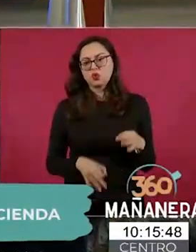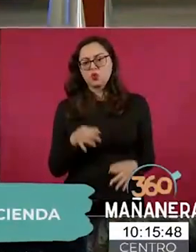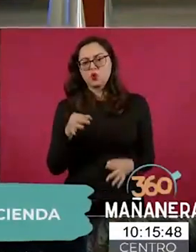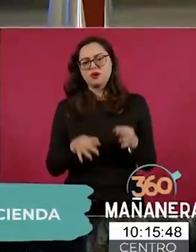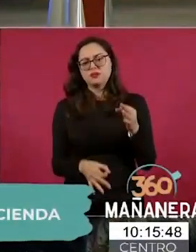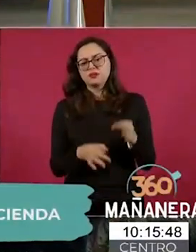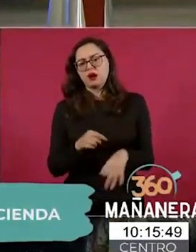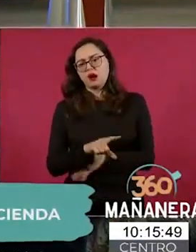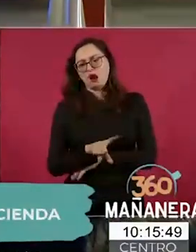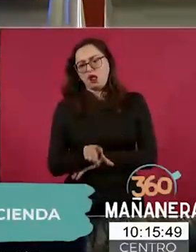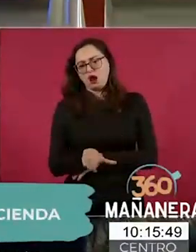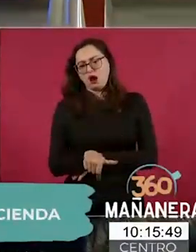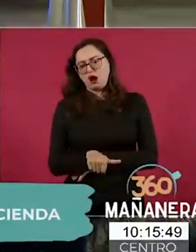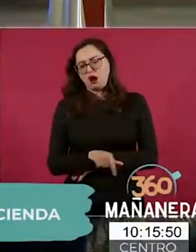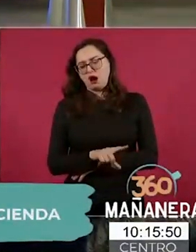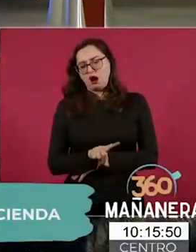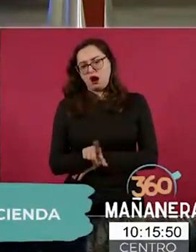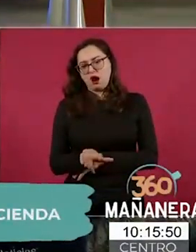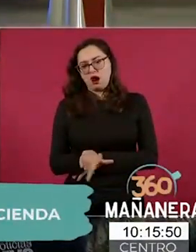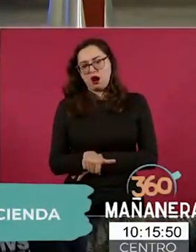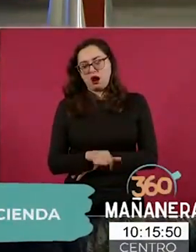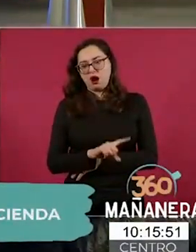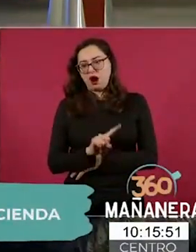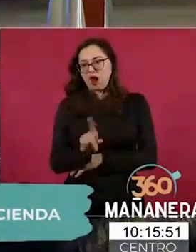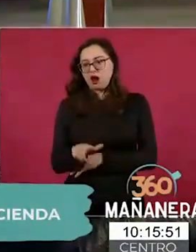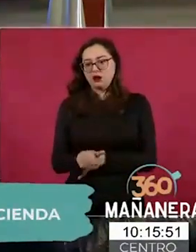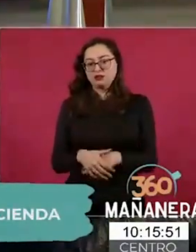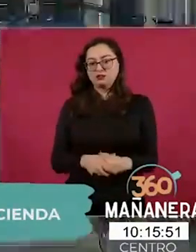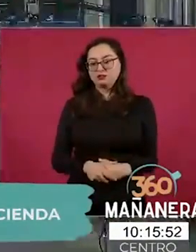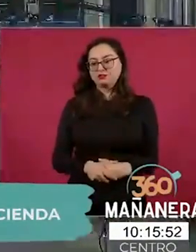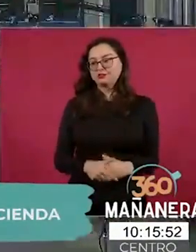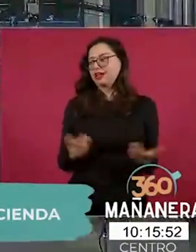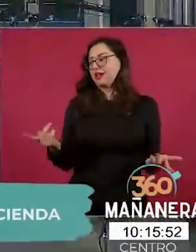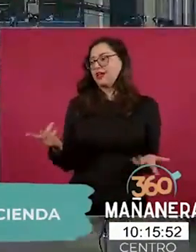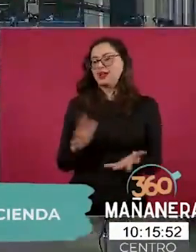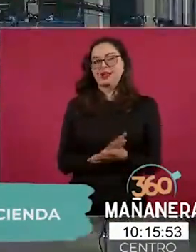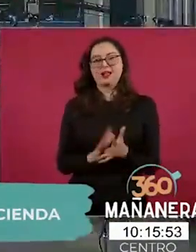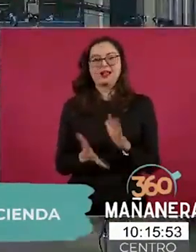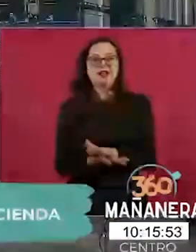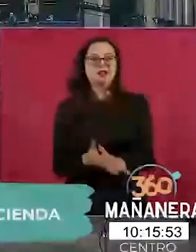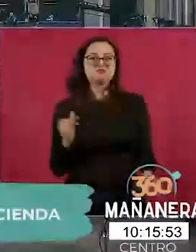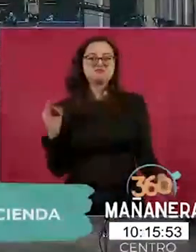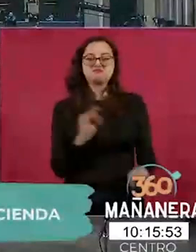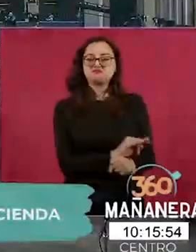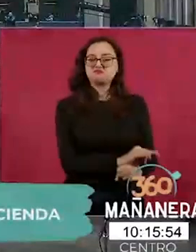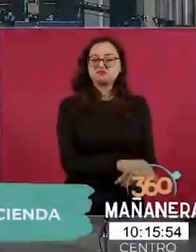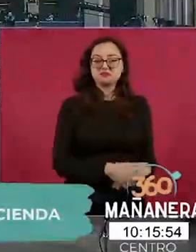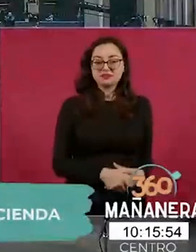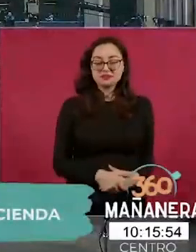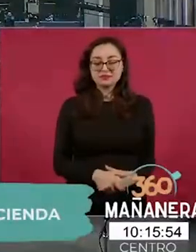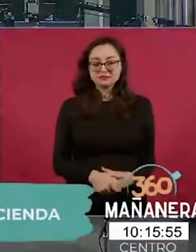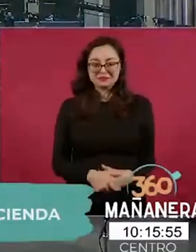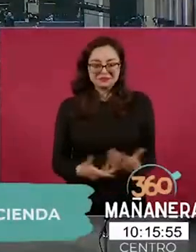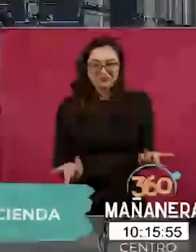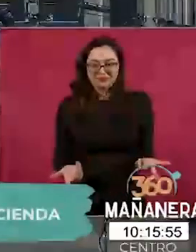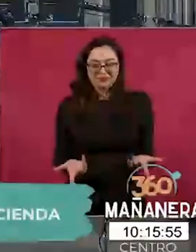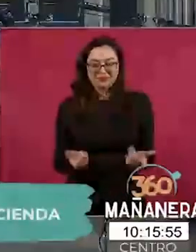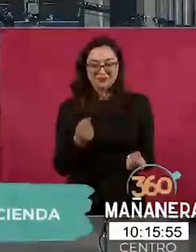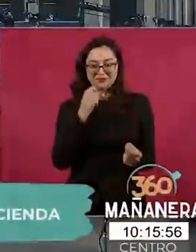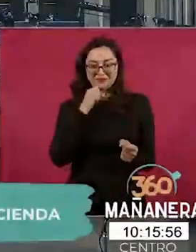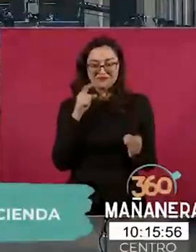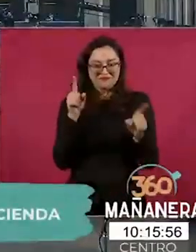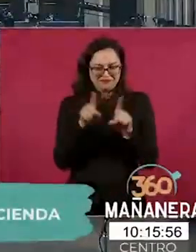resuelva es como el caso de el ministro este